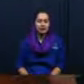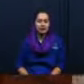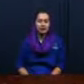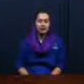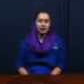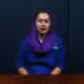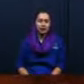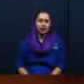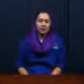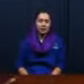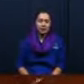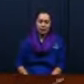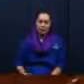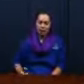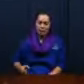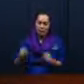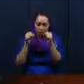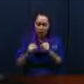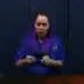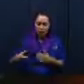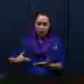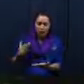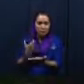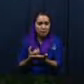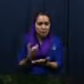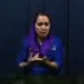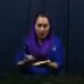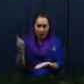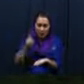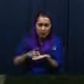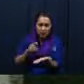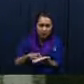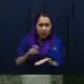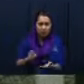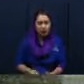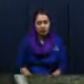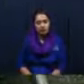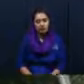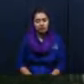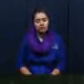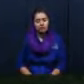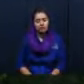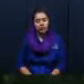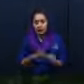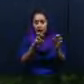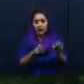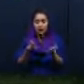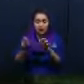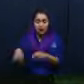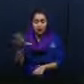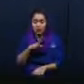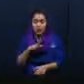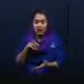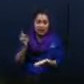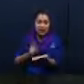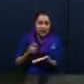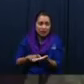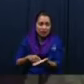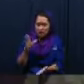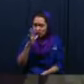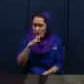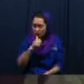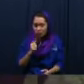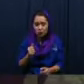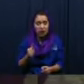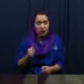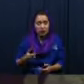deudas. En el nombre de Jesús, aquellos que están hundidos en deudas, que no pueden pagar su casa, que